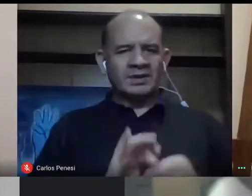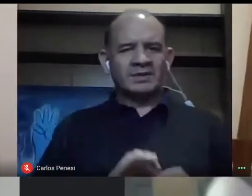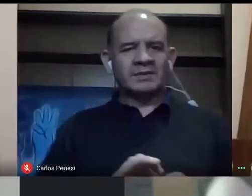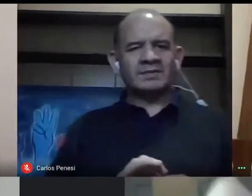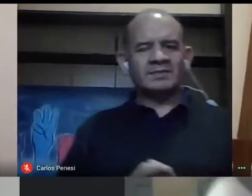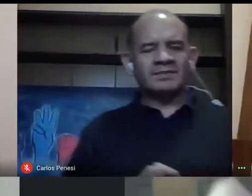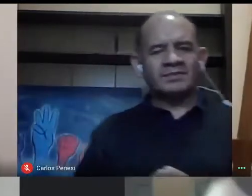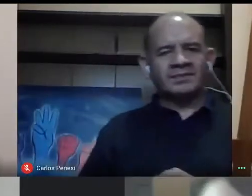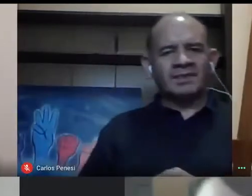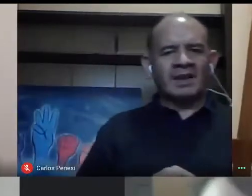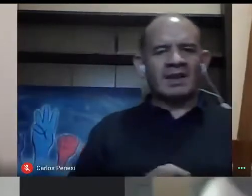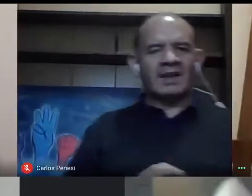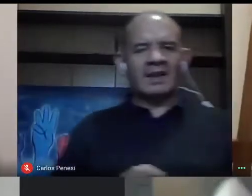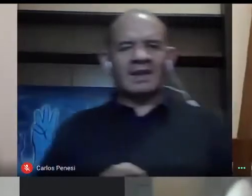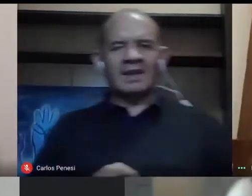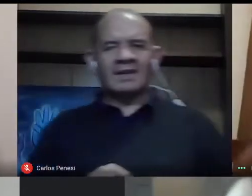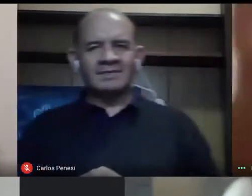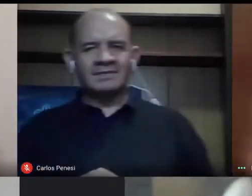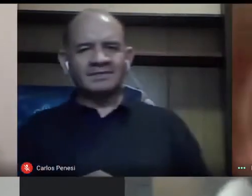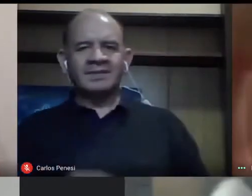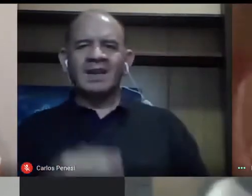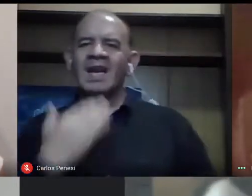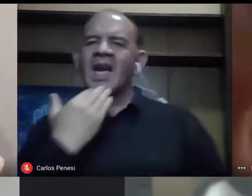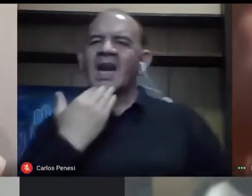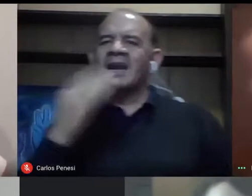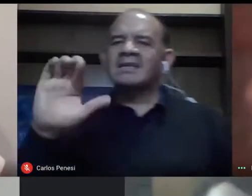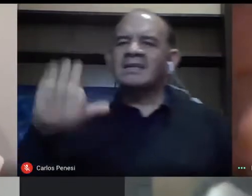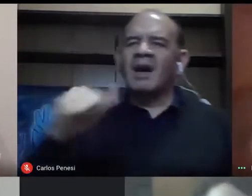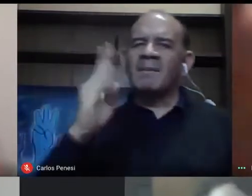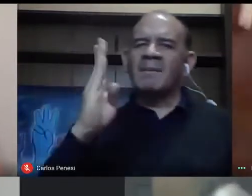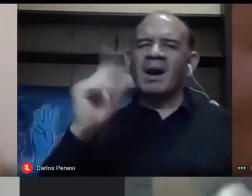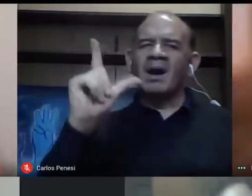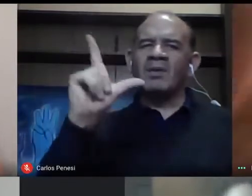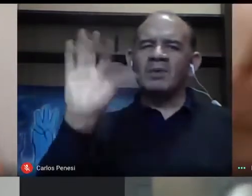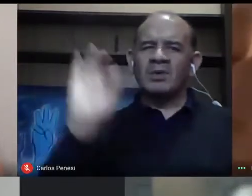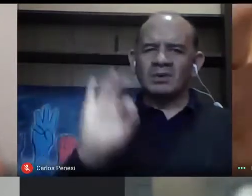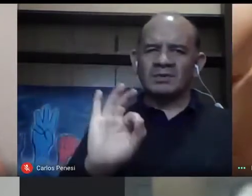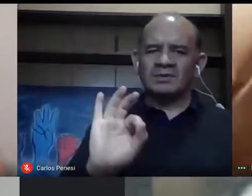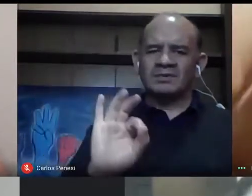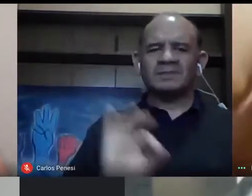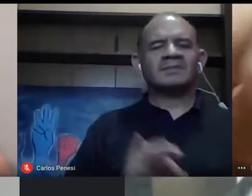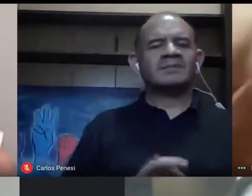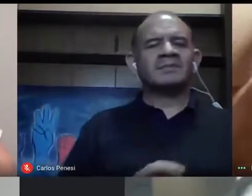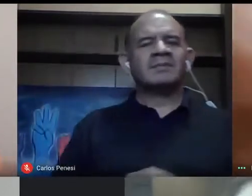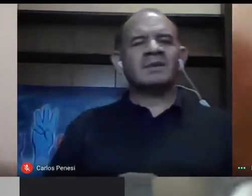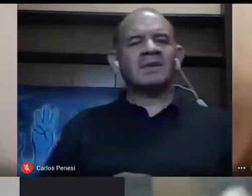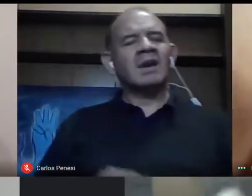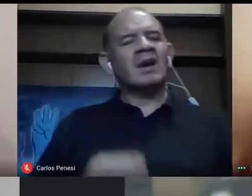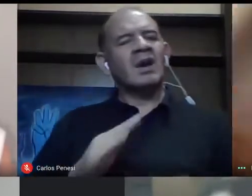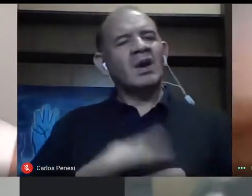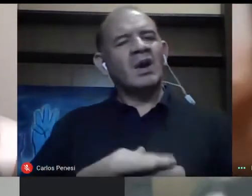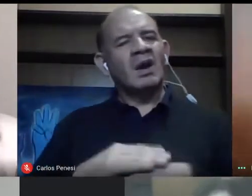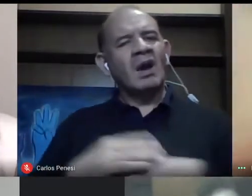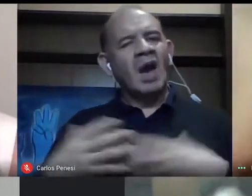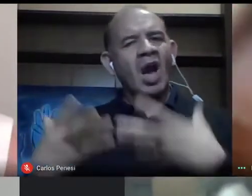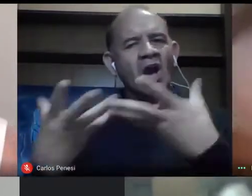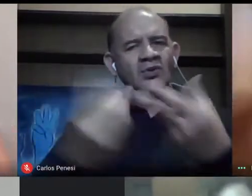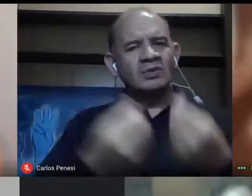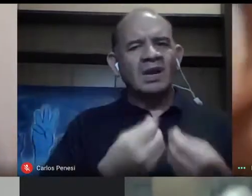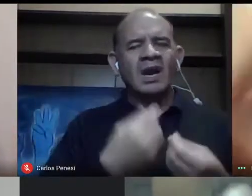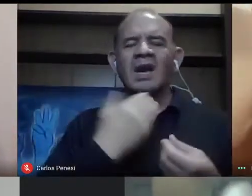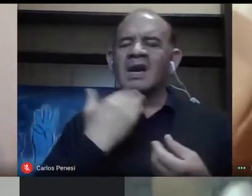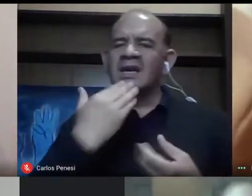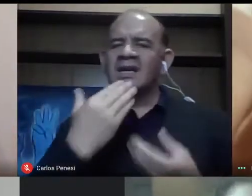pie justo, Pablo, muchísimas gracias. Escuchábamos a Pablo Lecuona de Tiflonexos, muchísimas gracias por tanta claridad